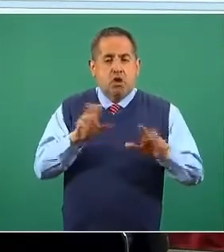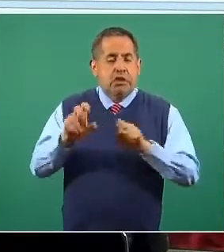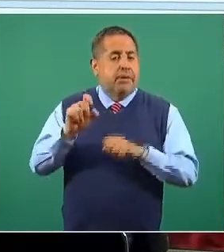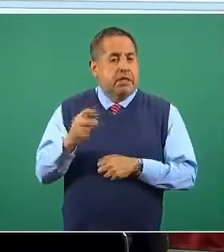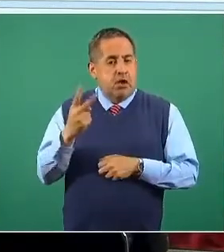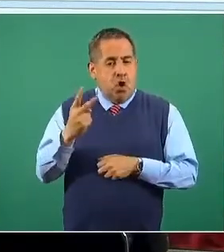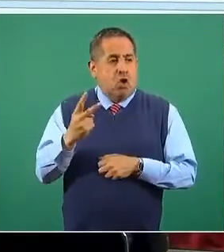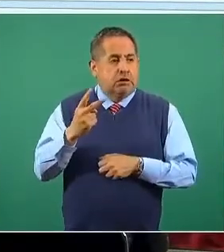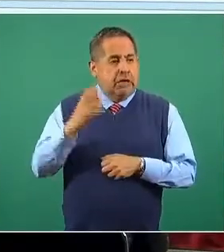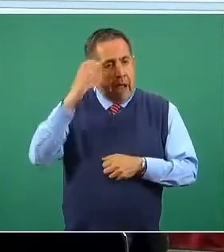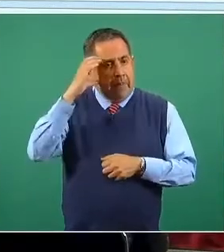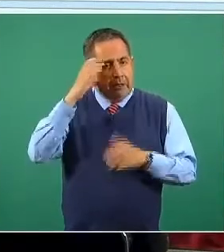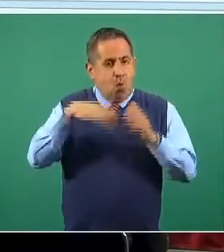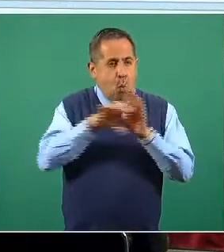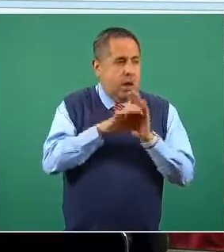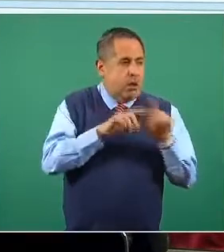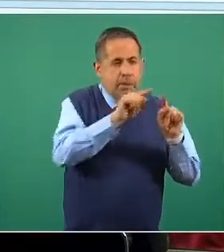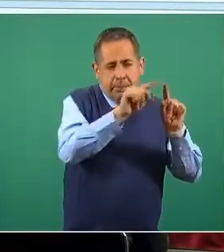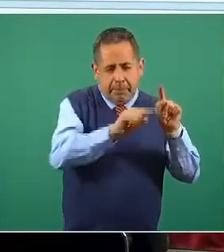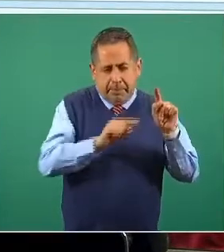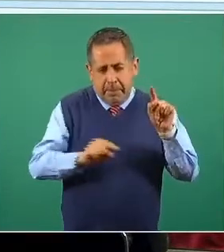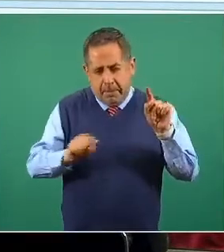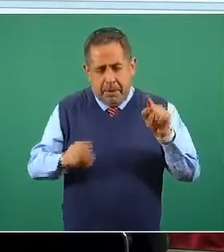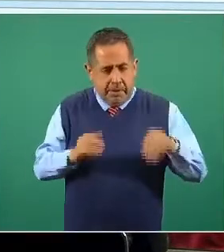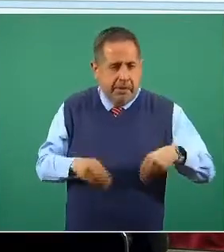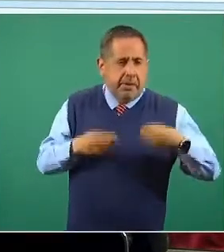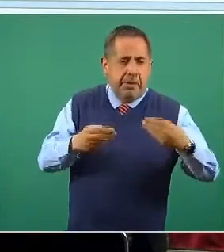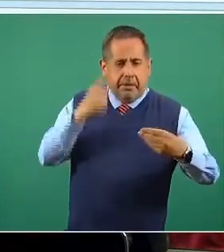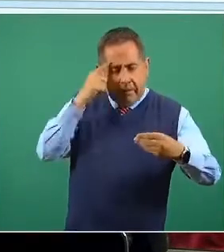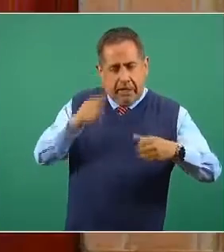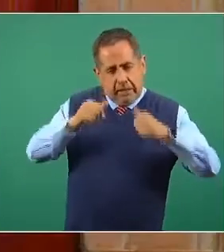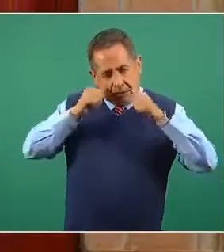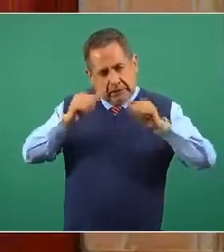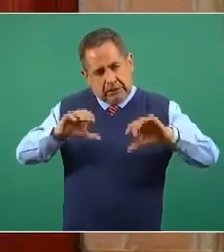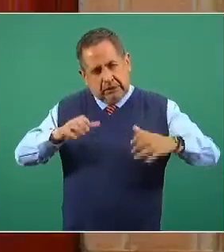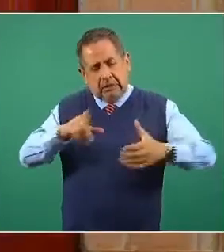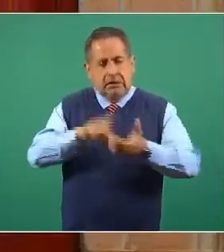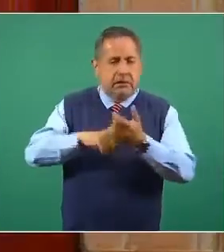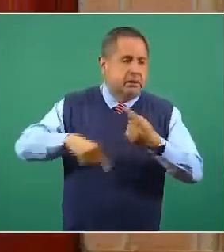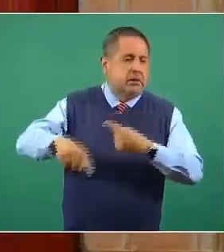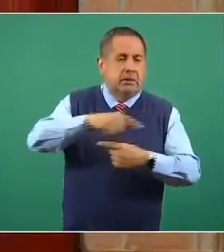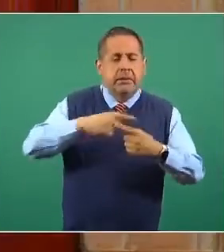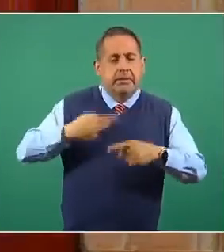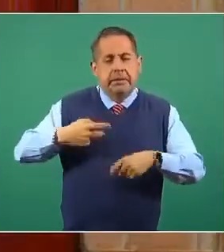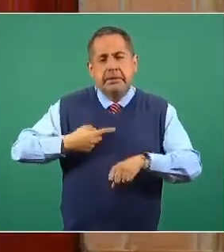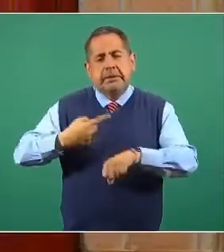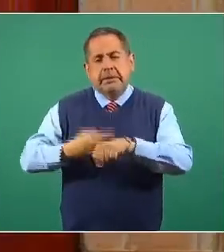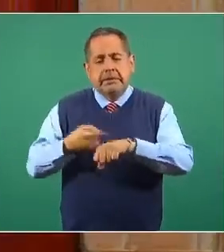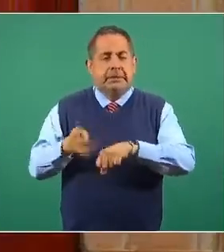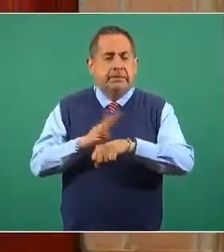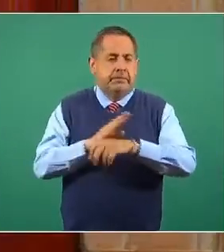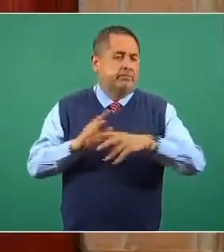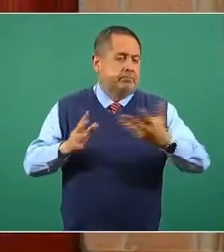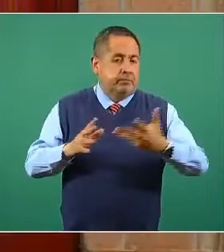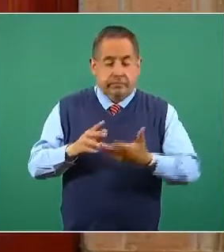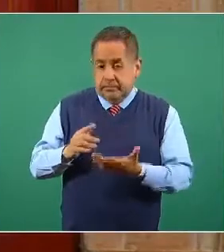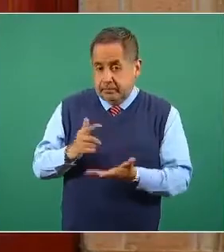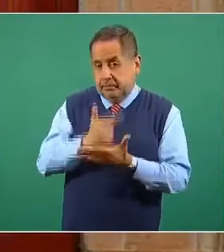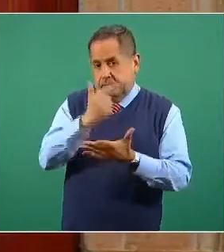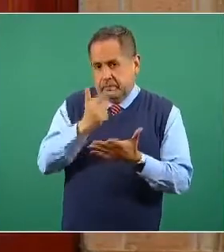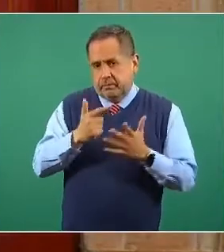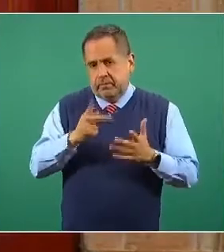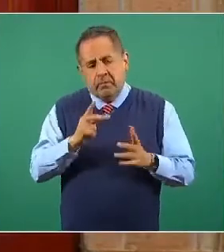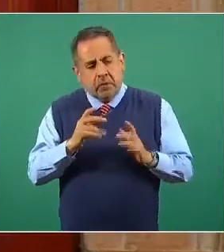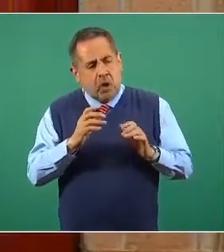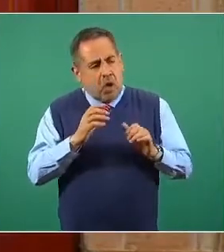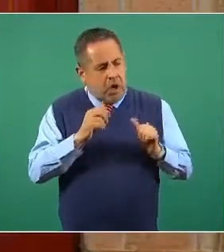34.822 las camas que al corte se habían destinado o etiquetado para la atención de pacientes IRAG graves, pero que